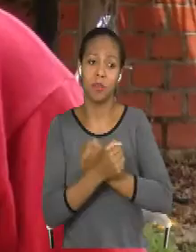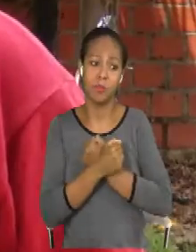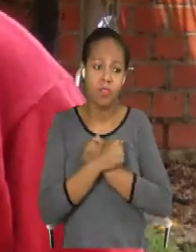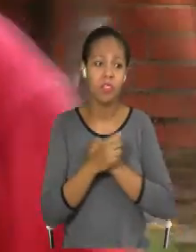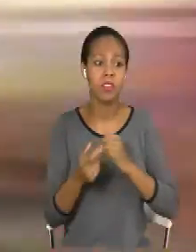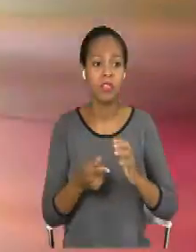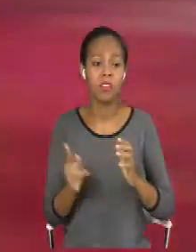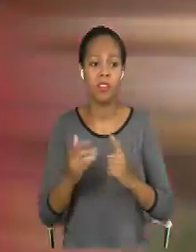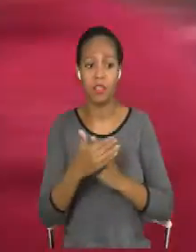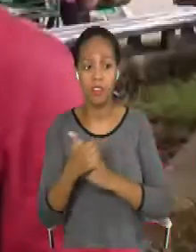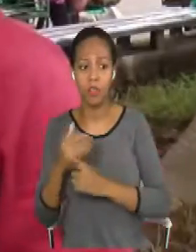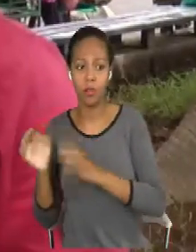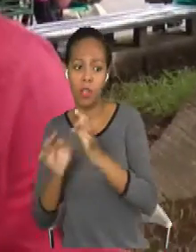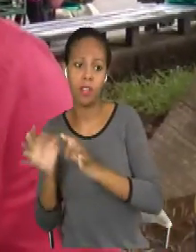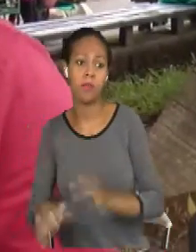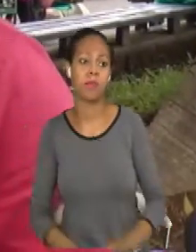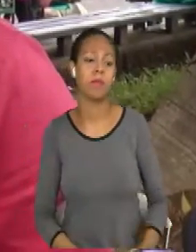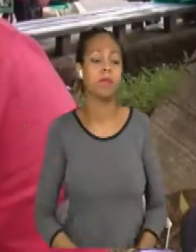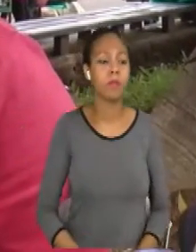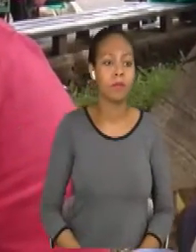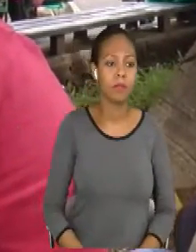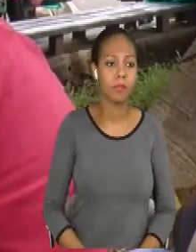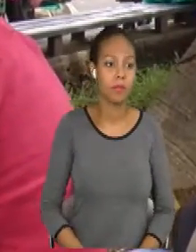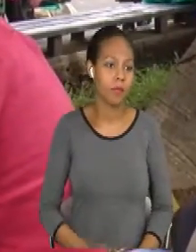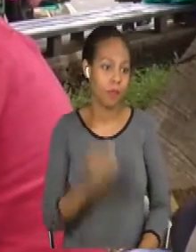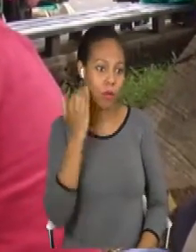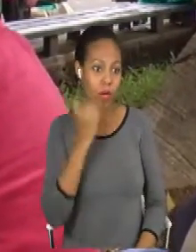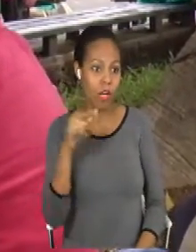y proteger y quererlas. Las mujeres barranqueñas,